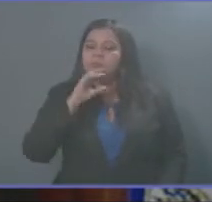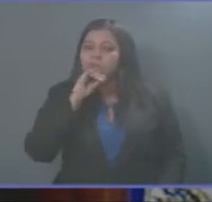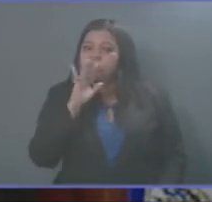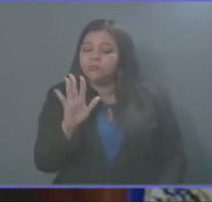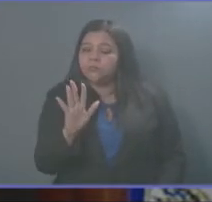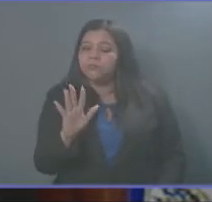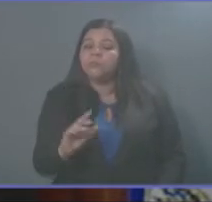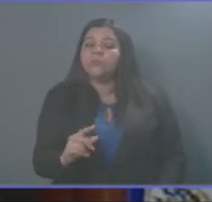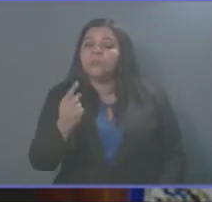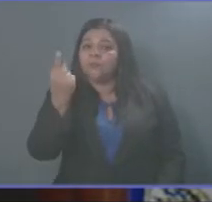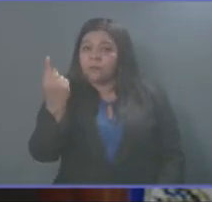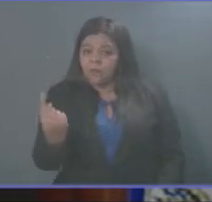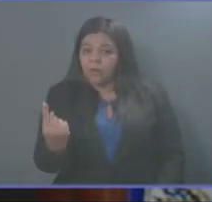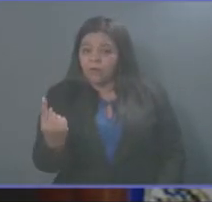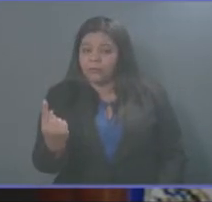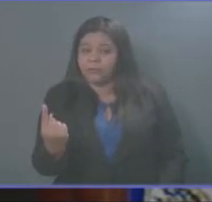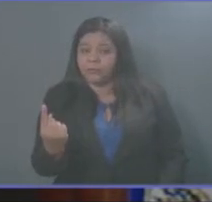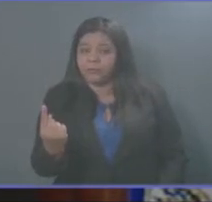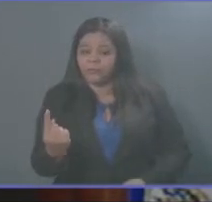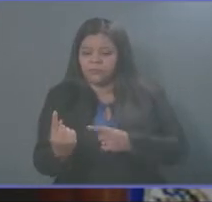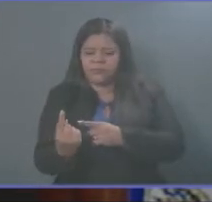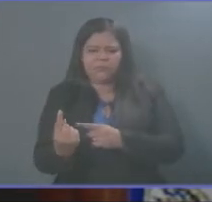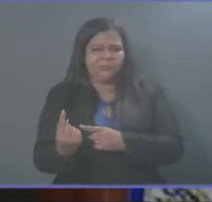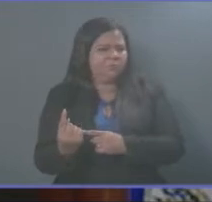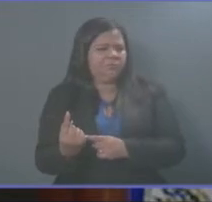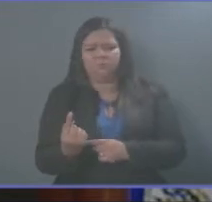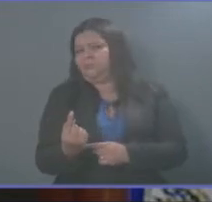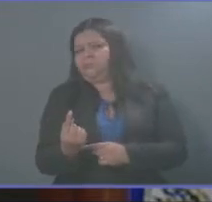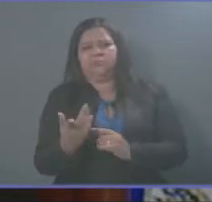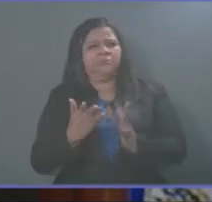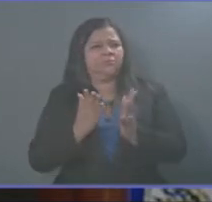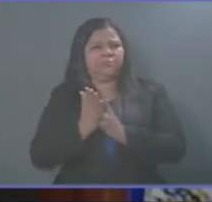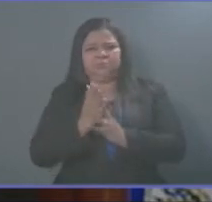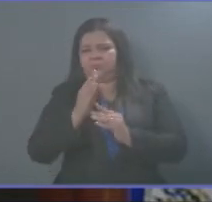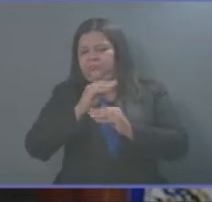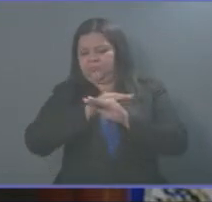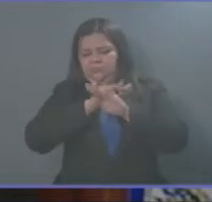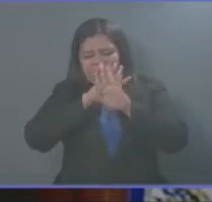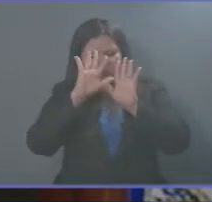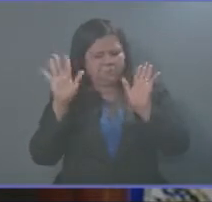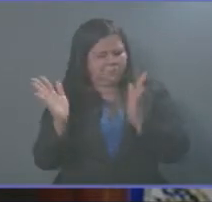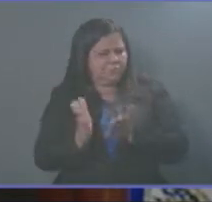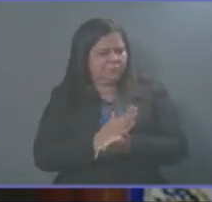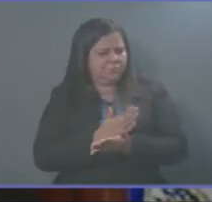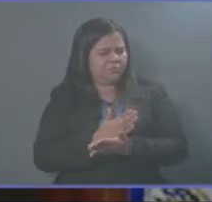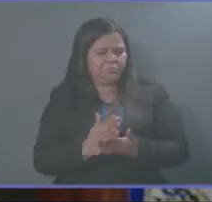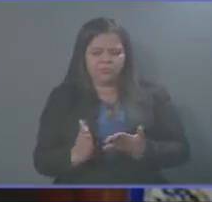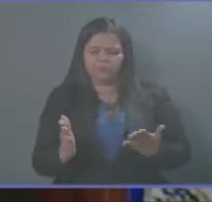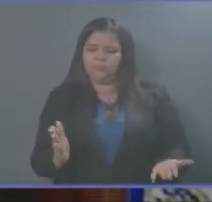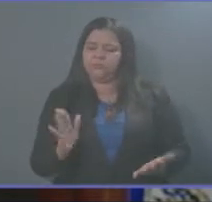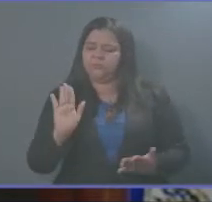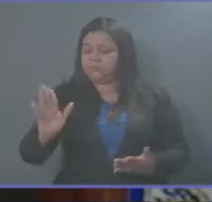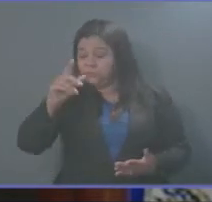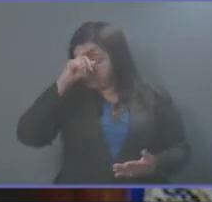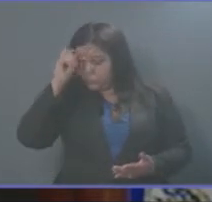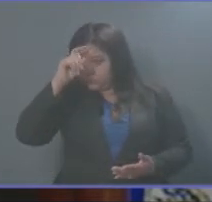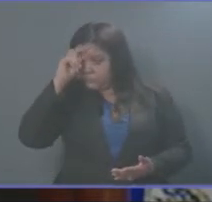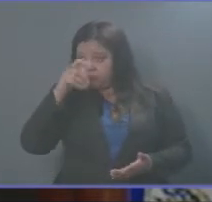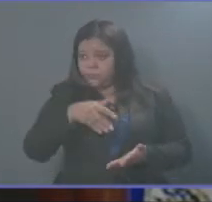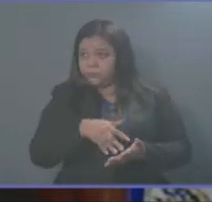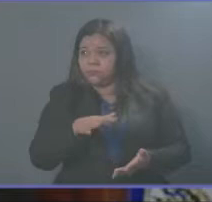de los funcionarios con menor transparencia en su función. Con menor transparencia en la función